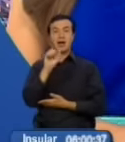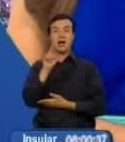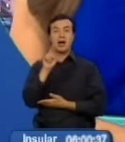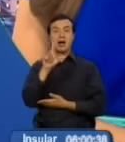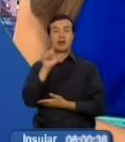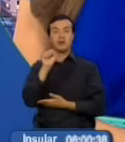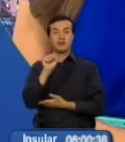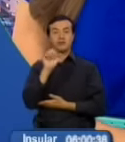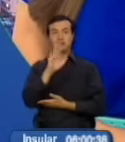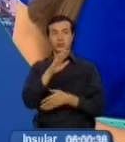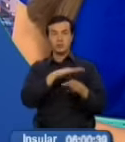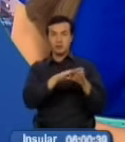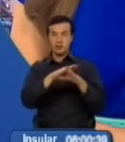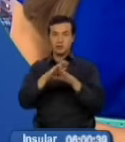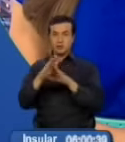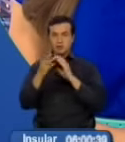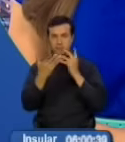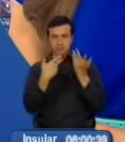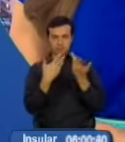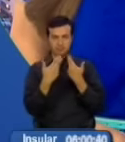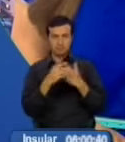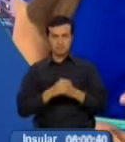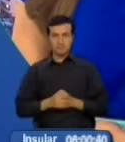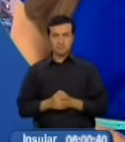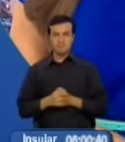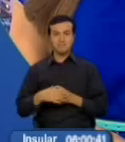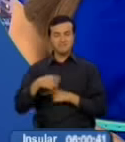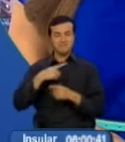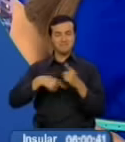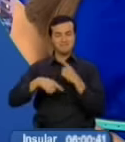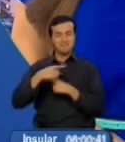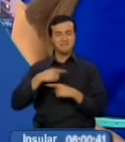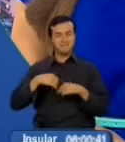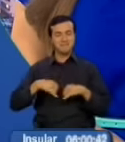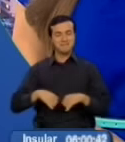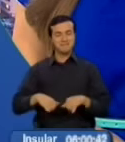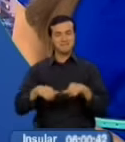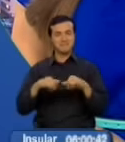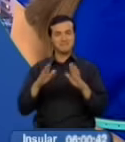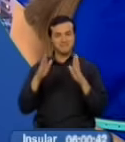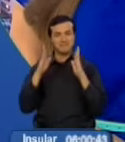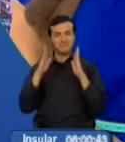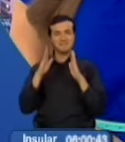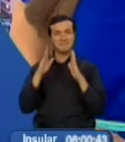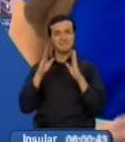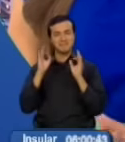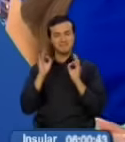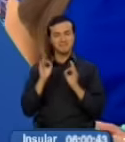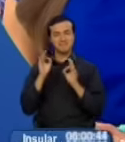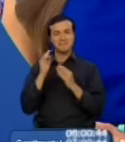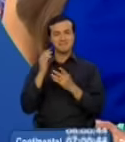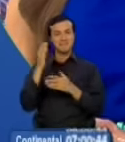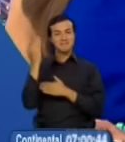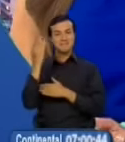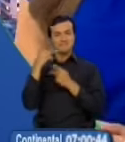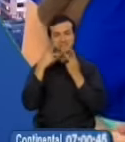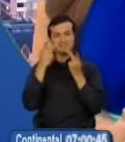Rabascal con sus invitados para construir Pensamiento Crítico. Ya regresamos con más, entonces quédese en la sintonía de este, su canal